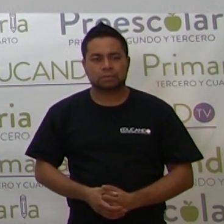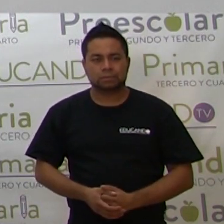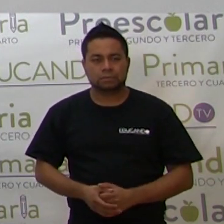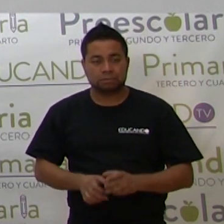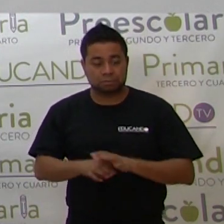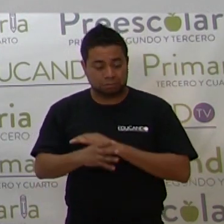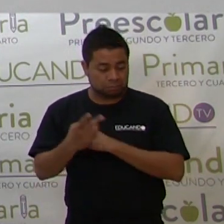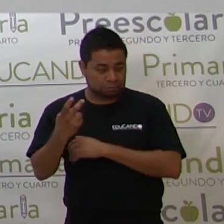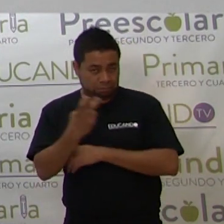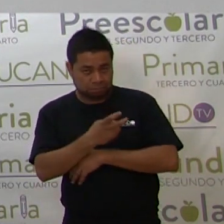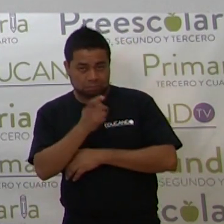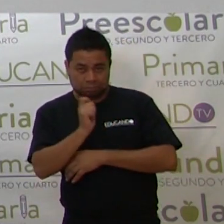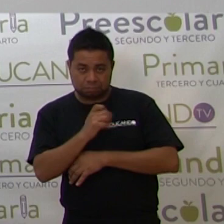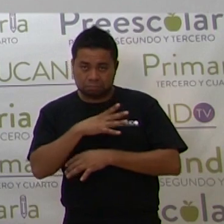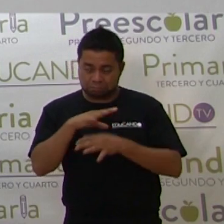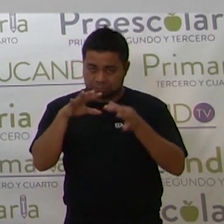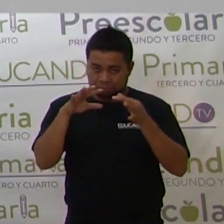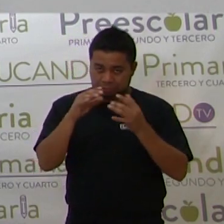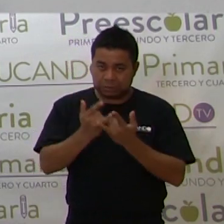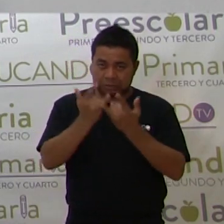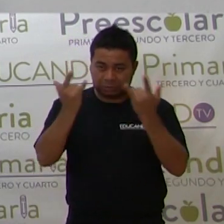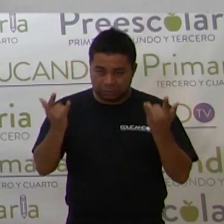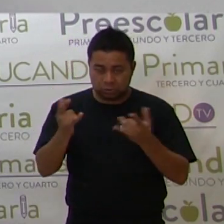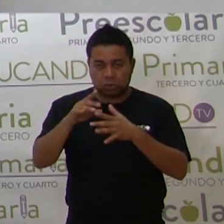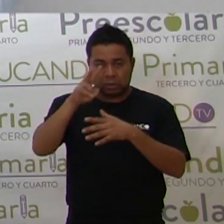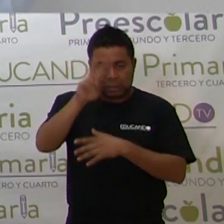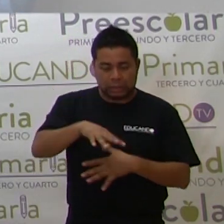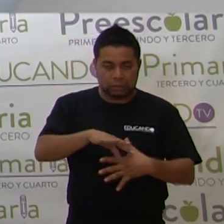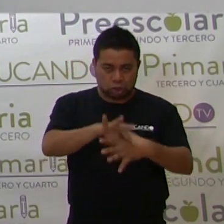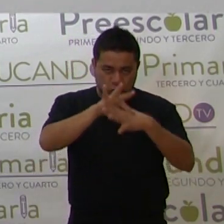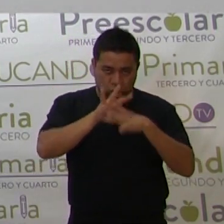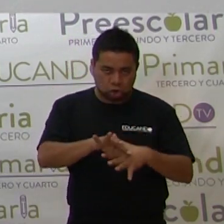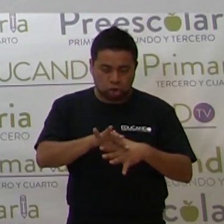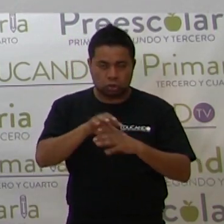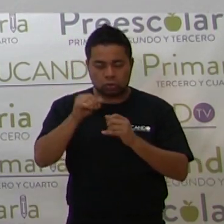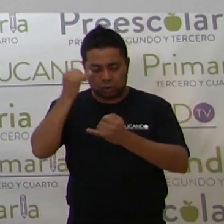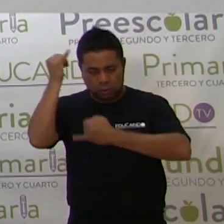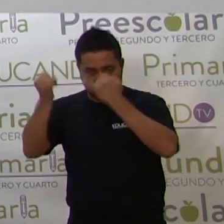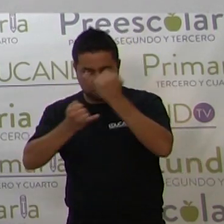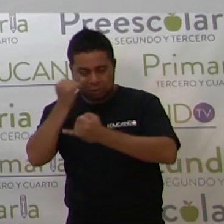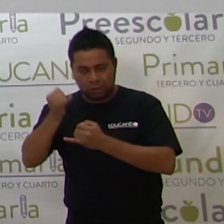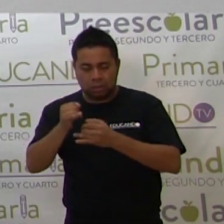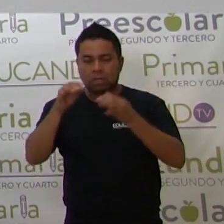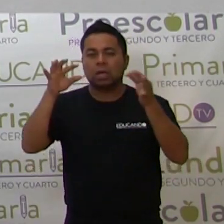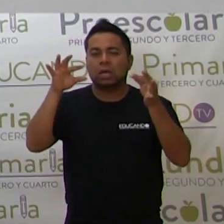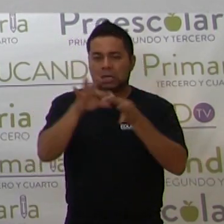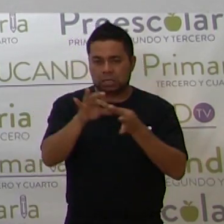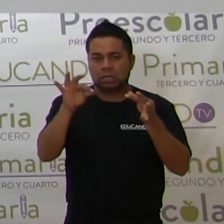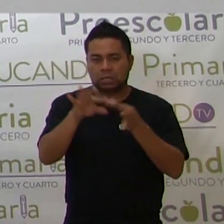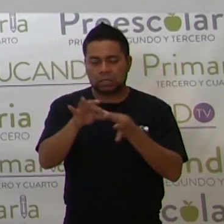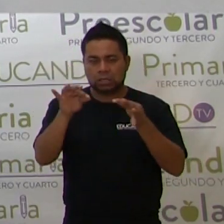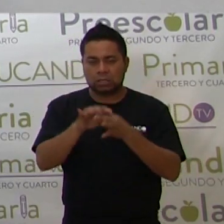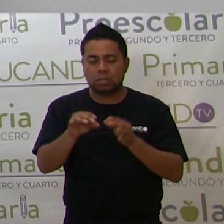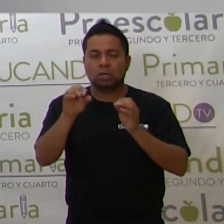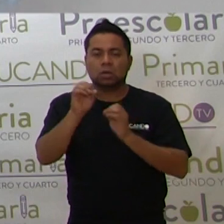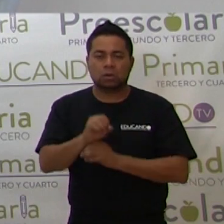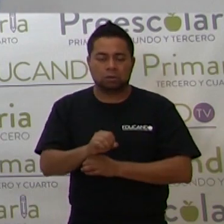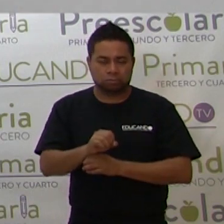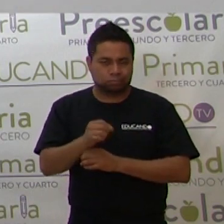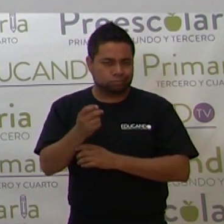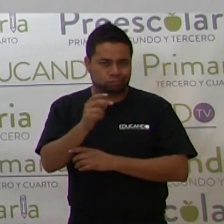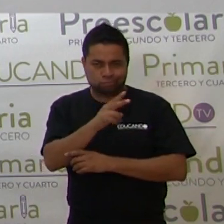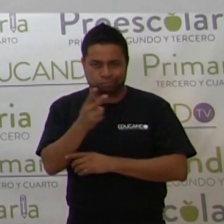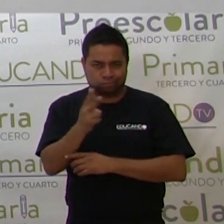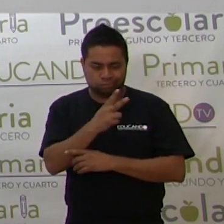parte que consiste en contar una historia real, ¿bien? O también puede ser